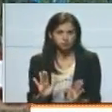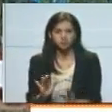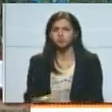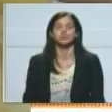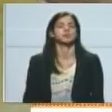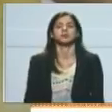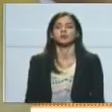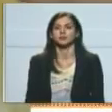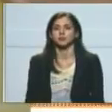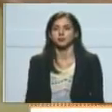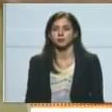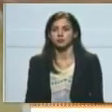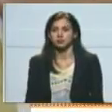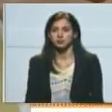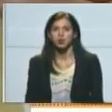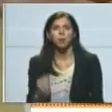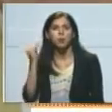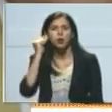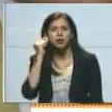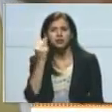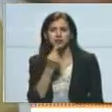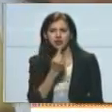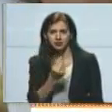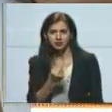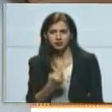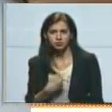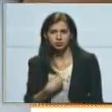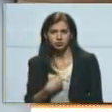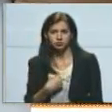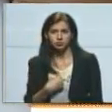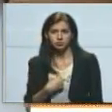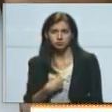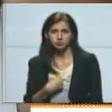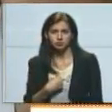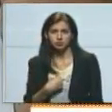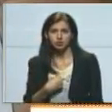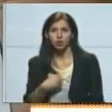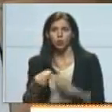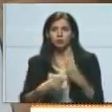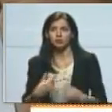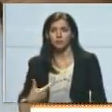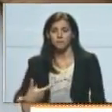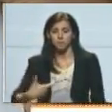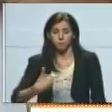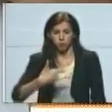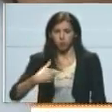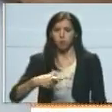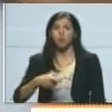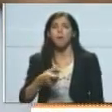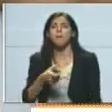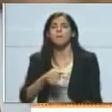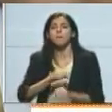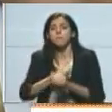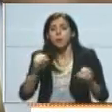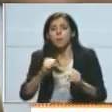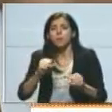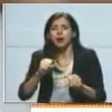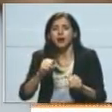que esto vaya a decir la fiscal que fue manipulado o hecho por una bomba lacrimógena. No hay